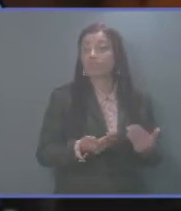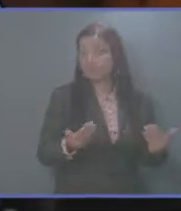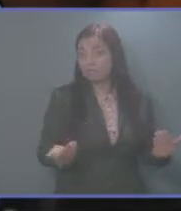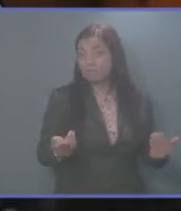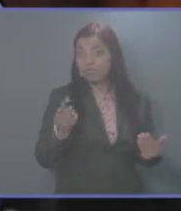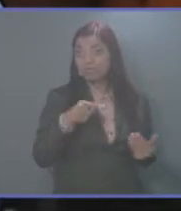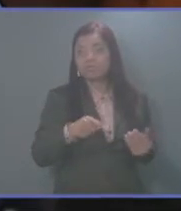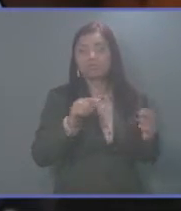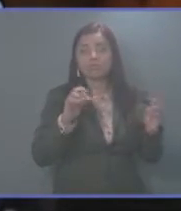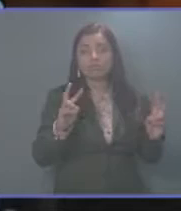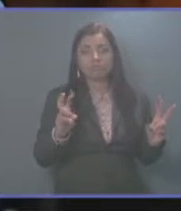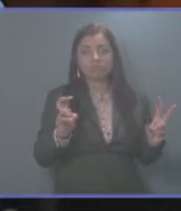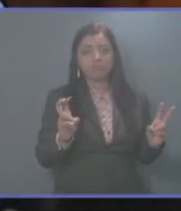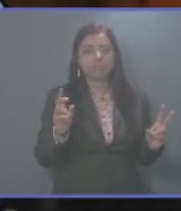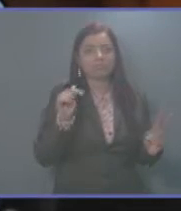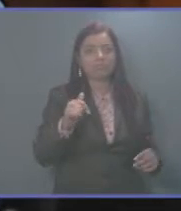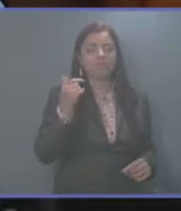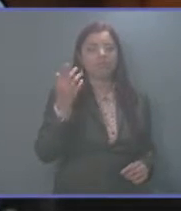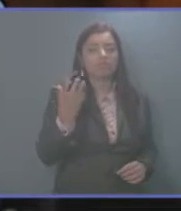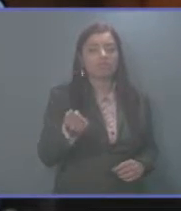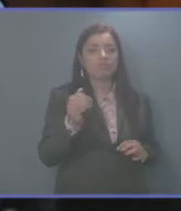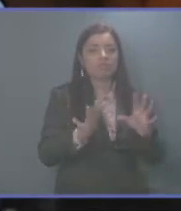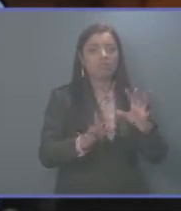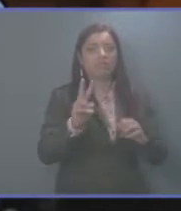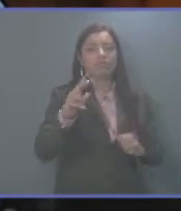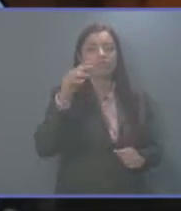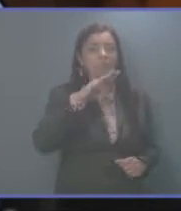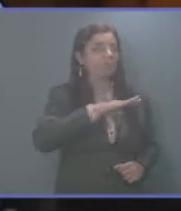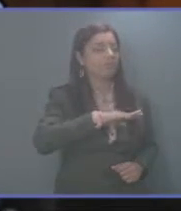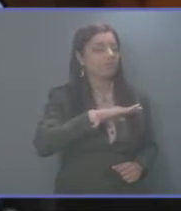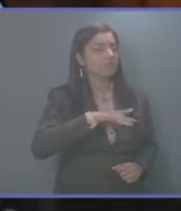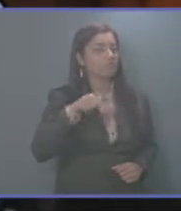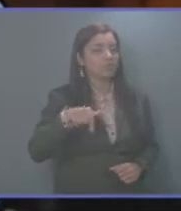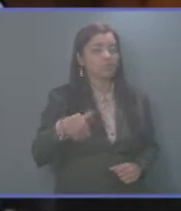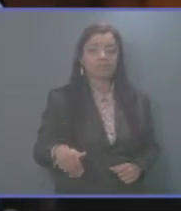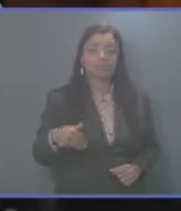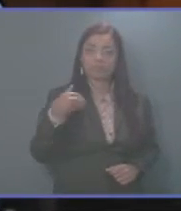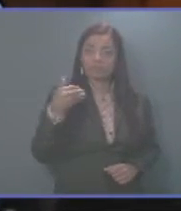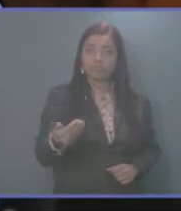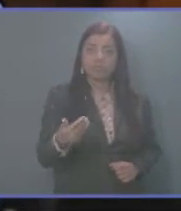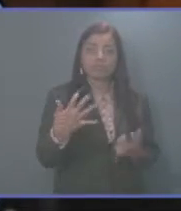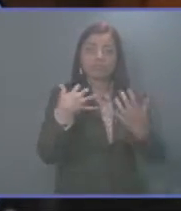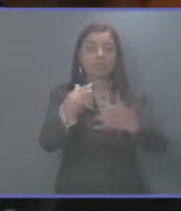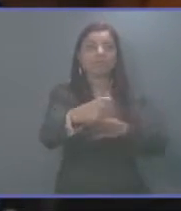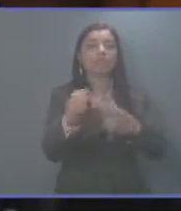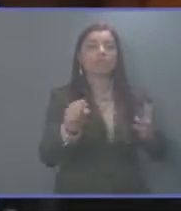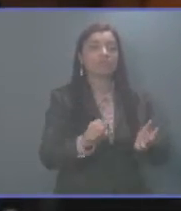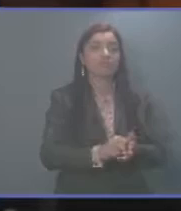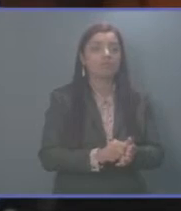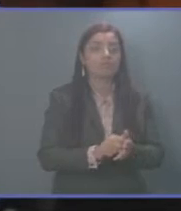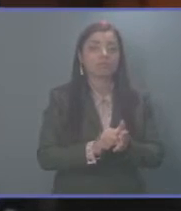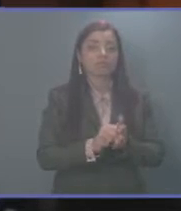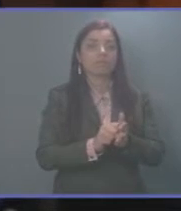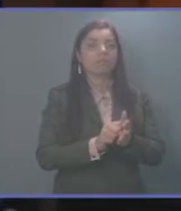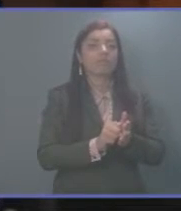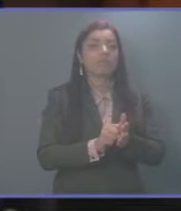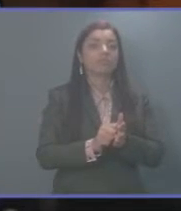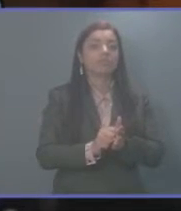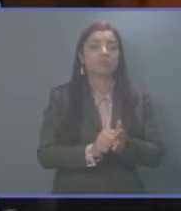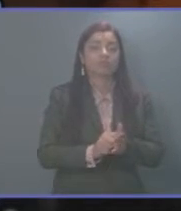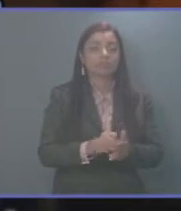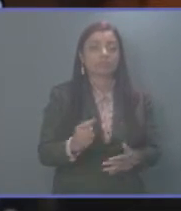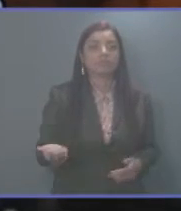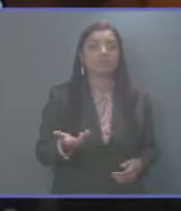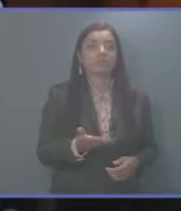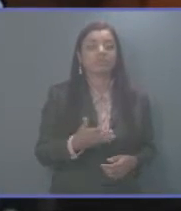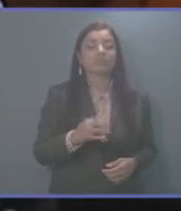anterior, con fecha 12 de septiembre del presente año, el Pleno Legislativo conoció de